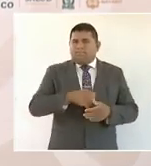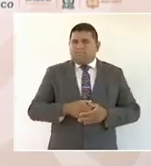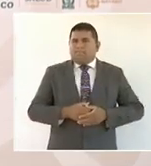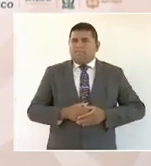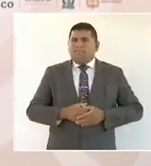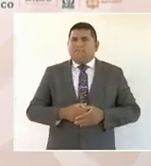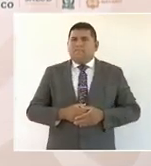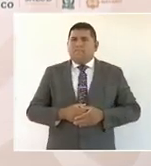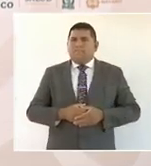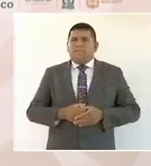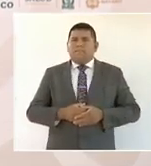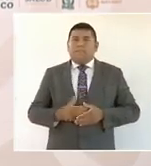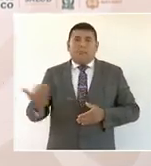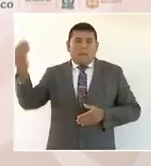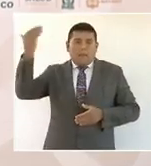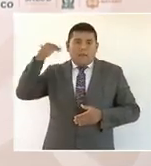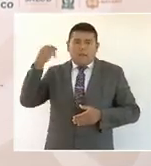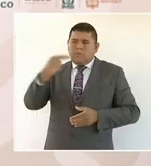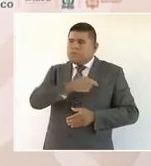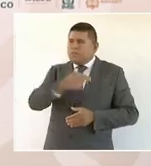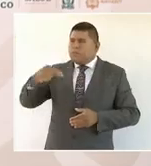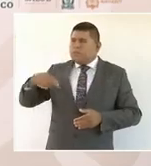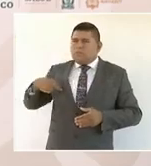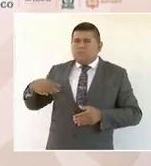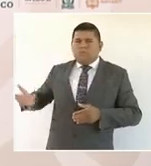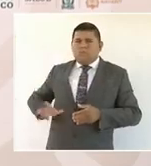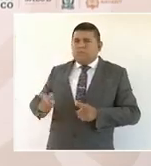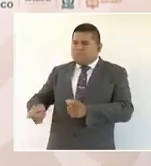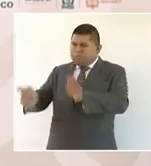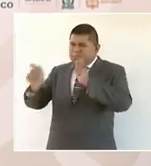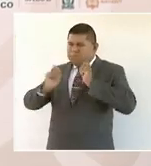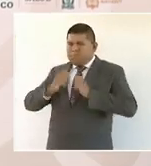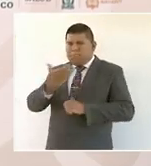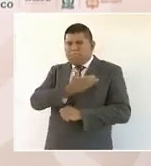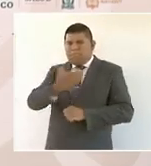Cuando llegamos al gobierno,